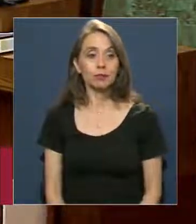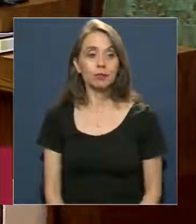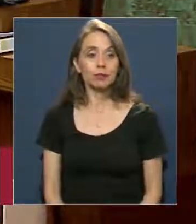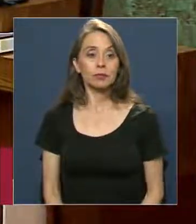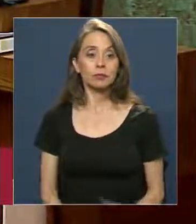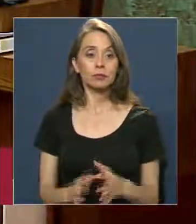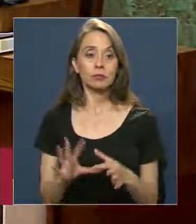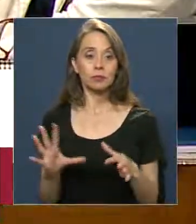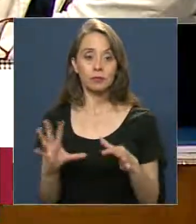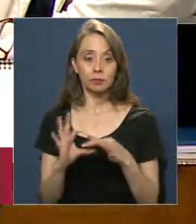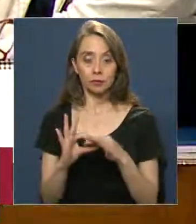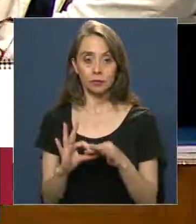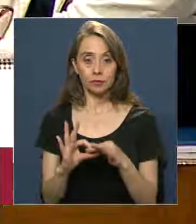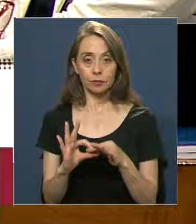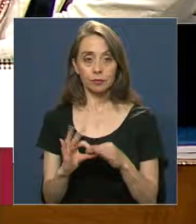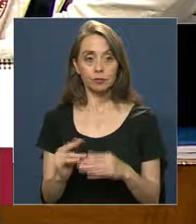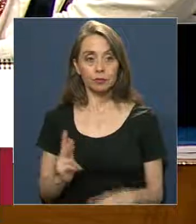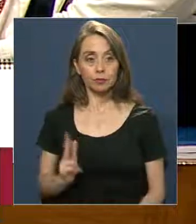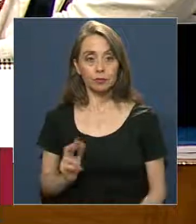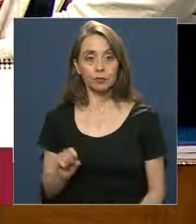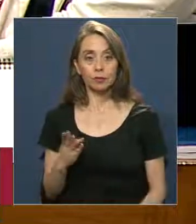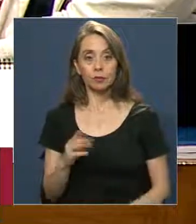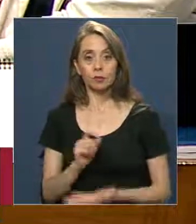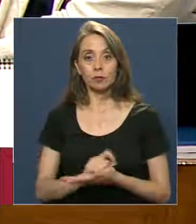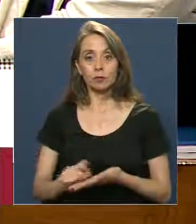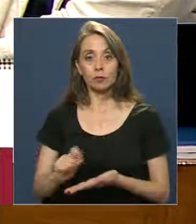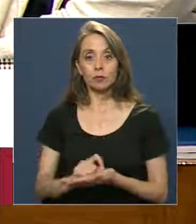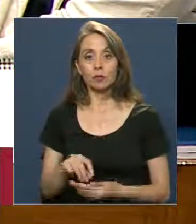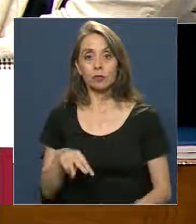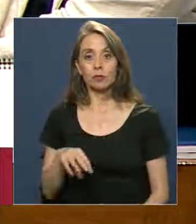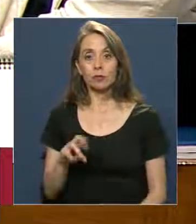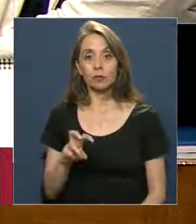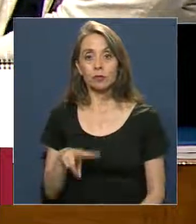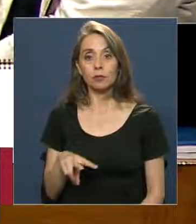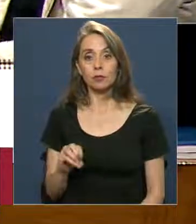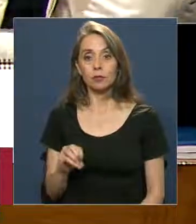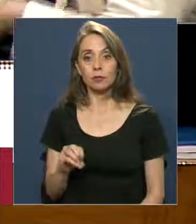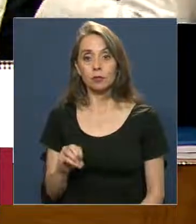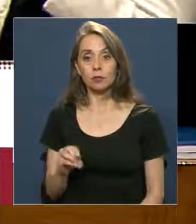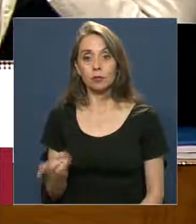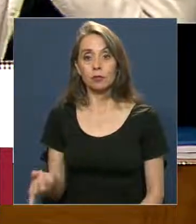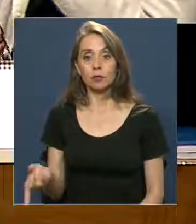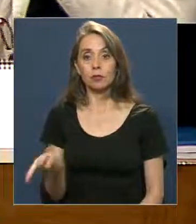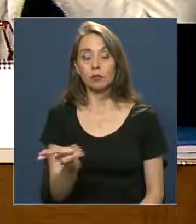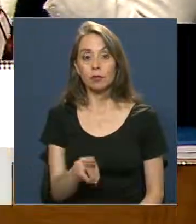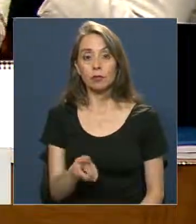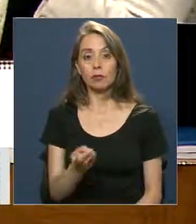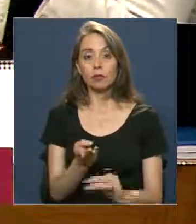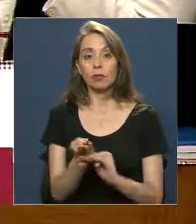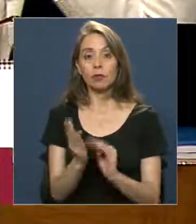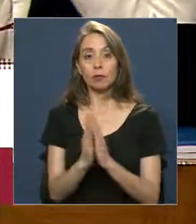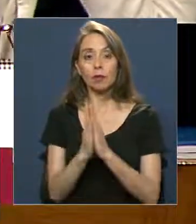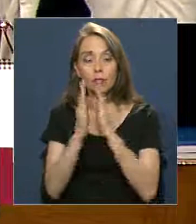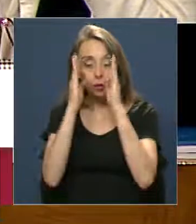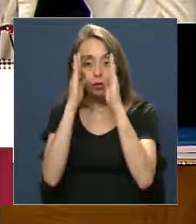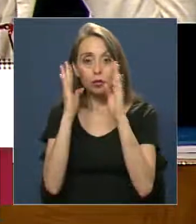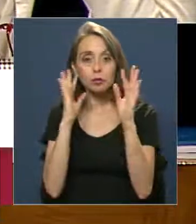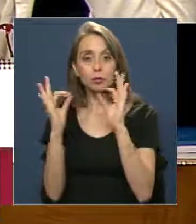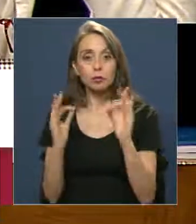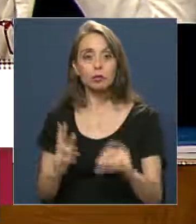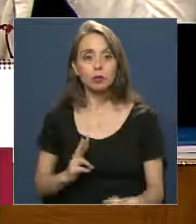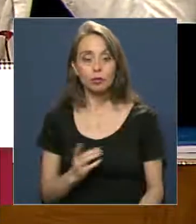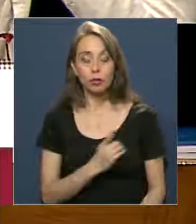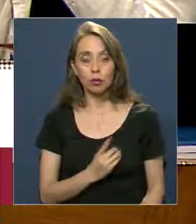Muchas gracias, señor subsecretario Francisco Moreno. Retomamos, les pido atención por favor, señoras y señores